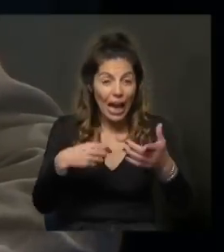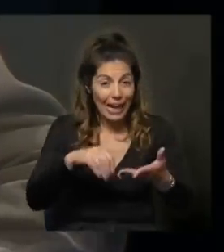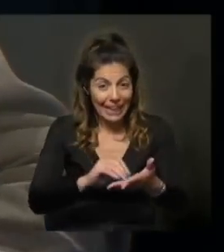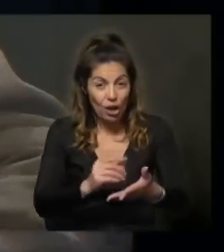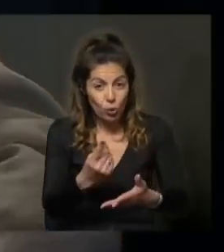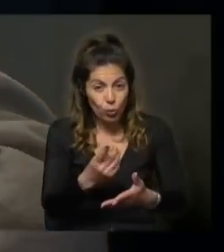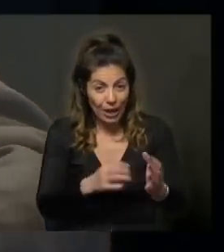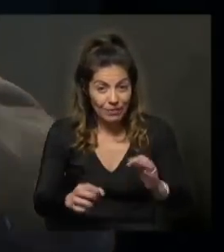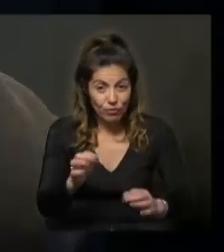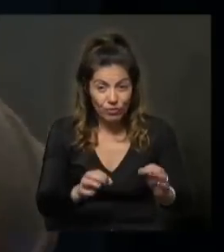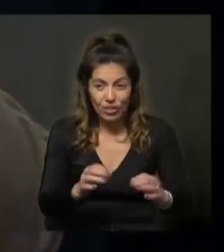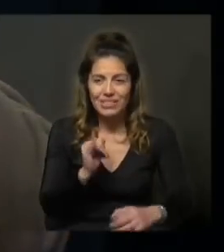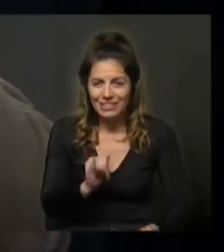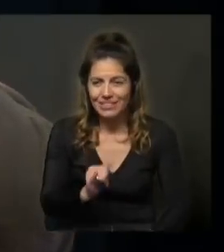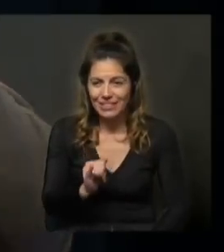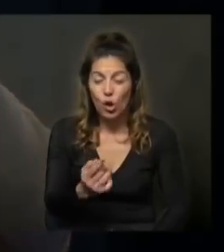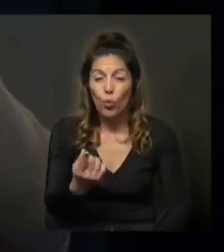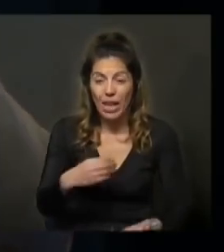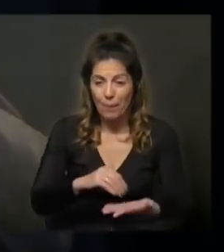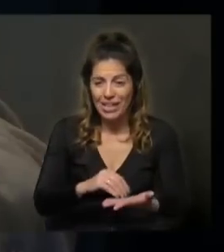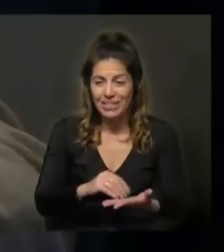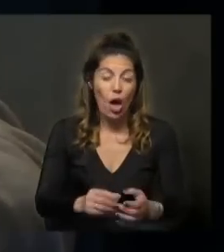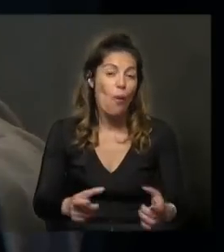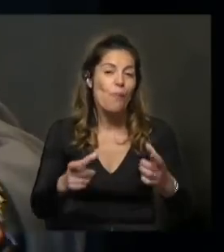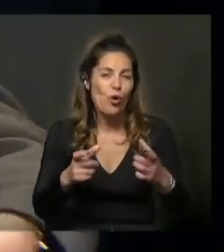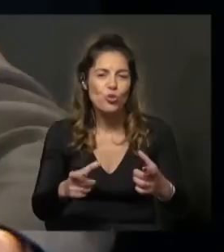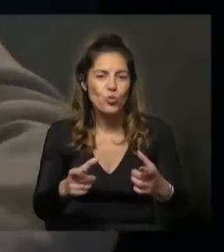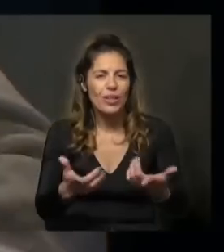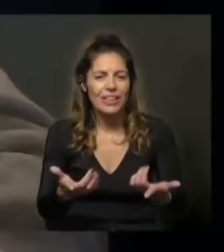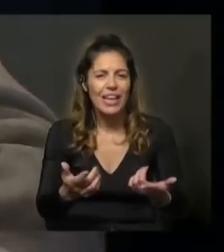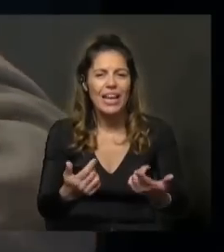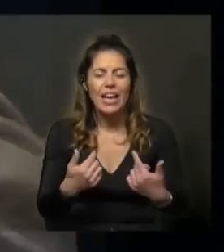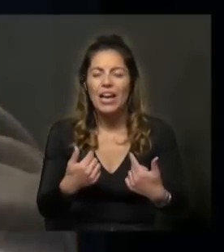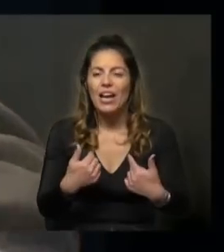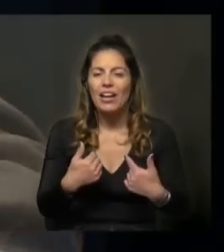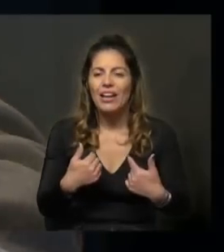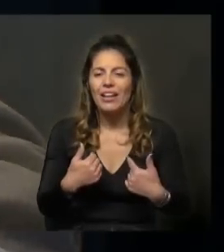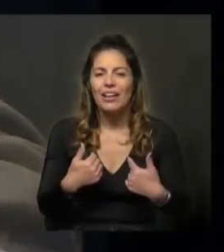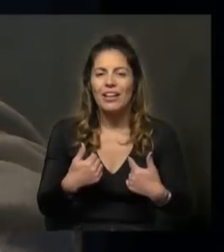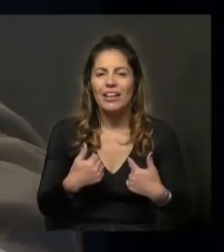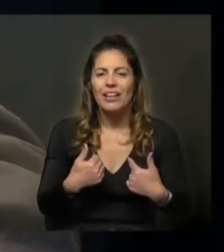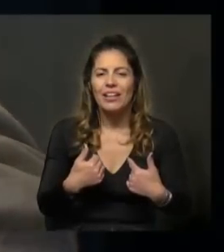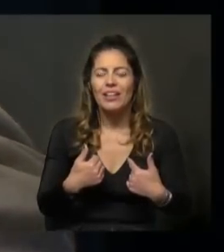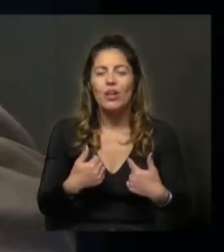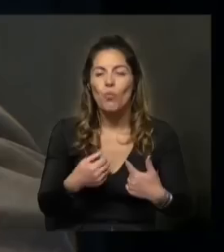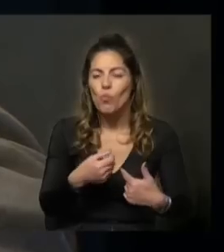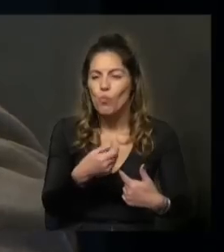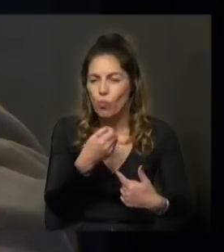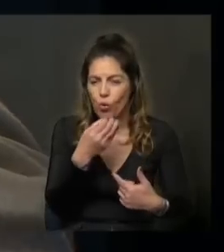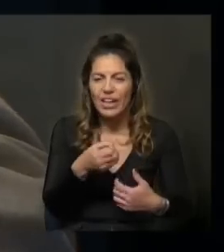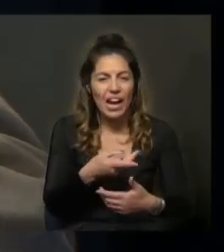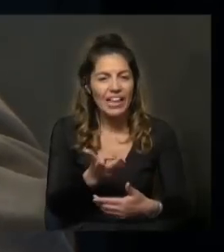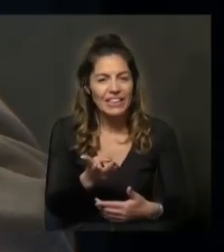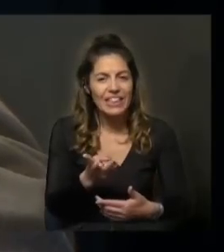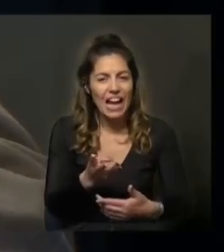no por suerte no que me ha pasado con una una buena cantidad de obras que he querido haber